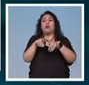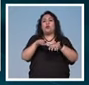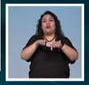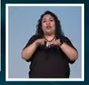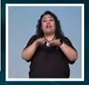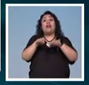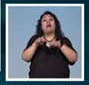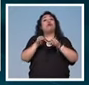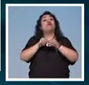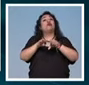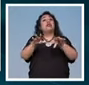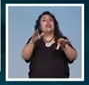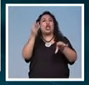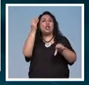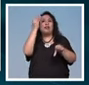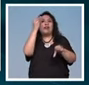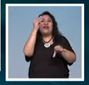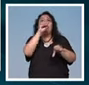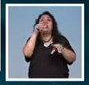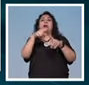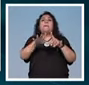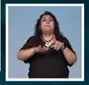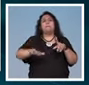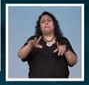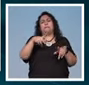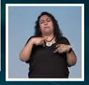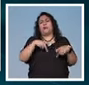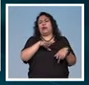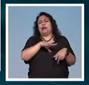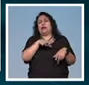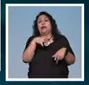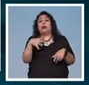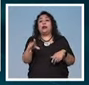y transmisor de saberes hacia un público en general.